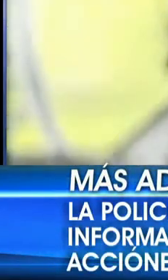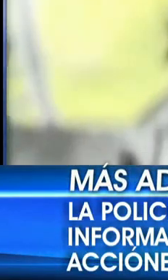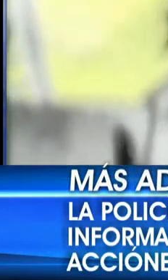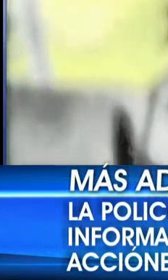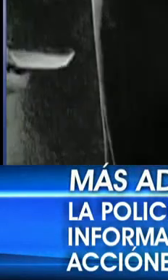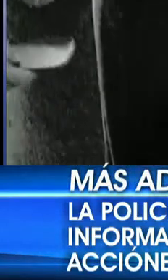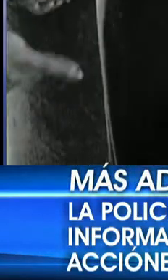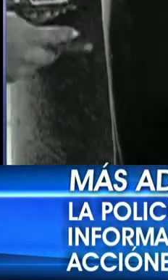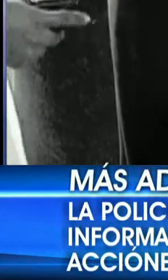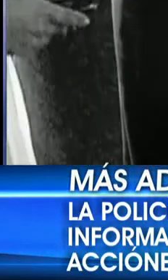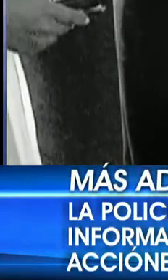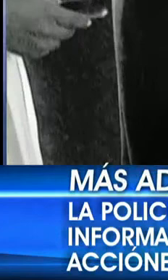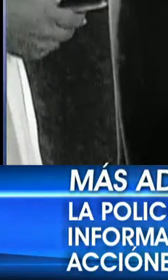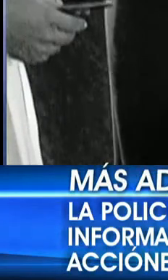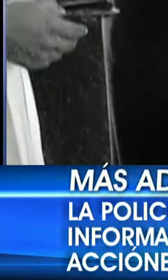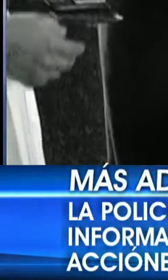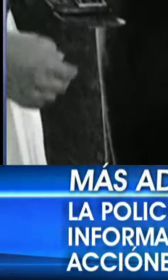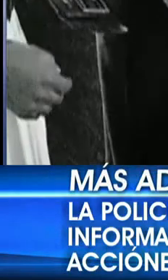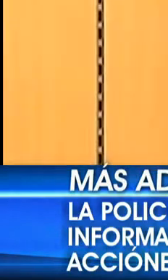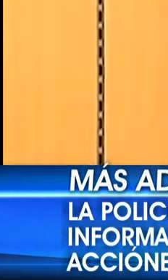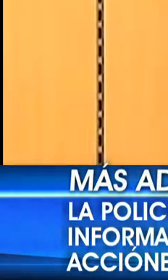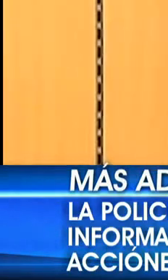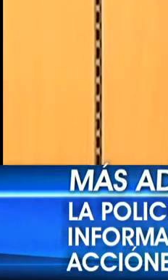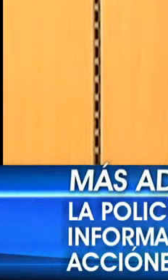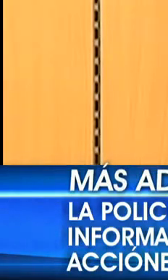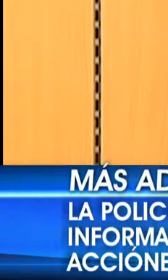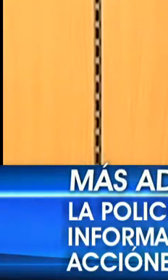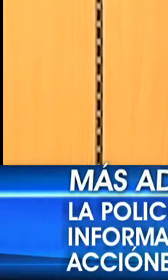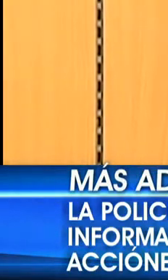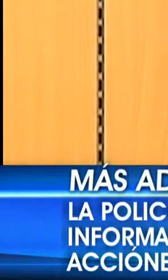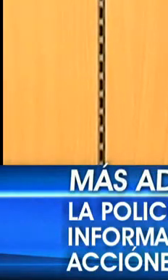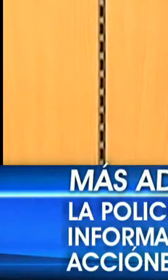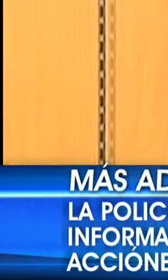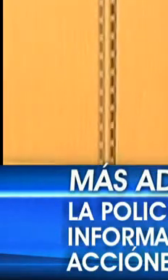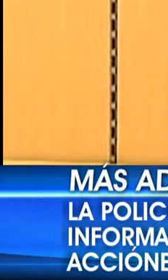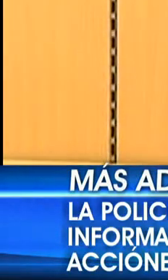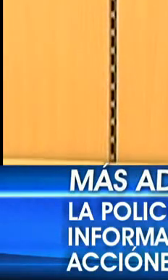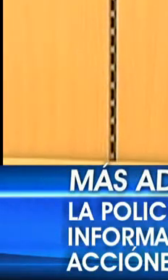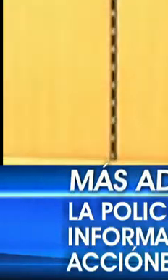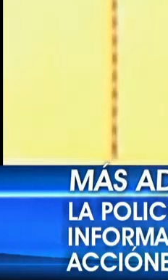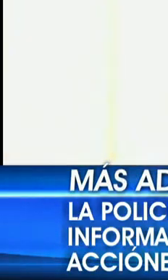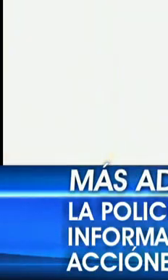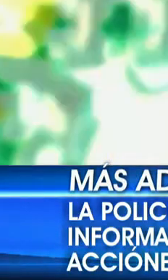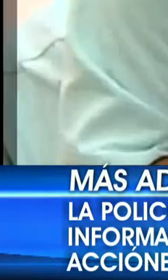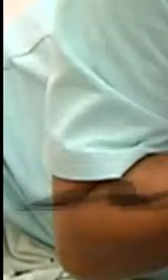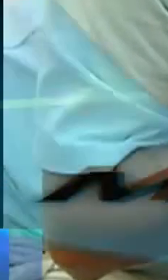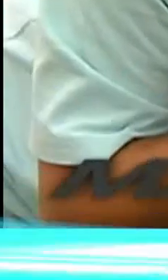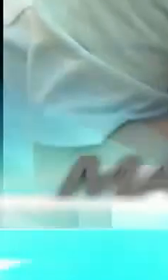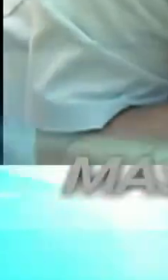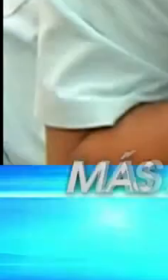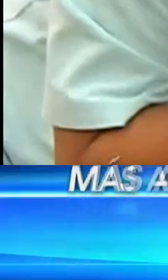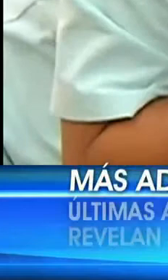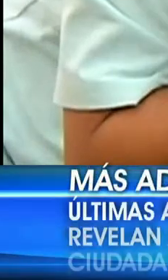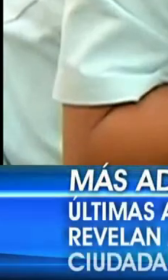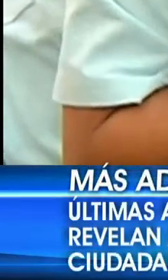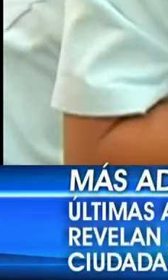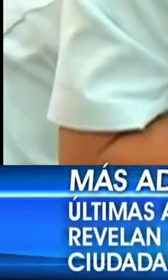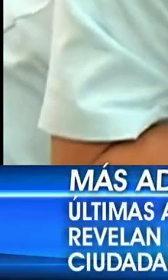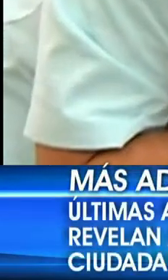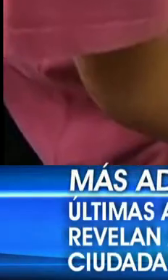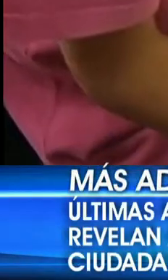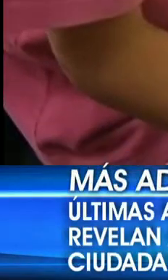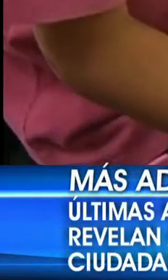información detallada es importante al momento de tratar con personal policial. Conózcalo al volver en la noticia. Importante lo que les vamos a